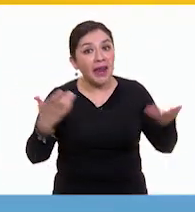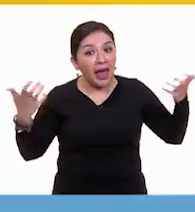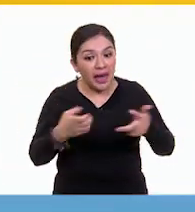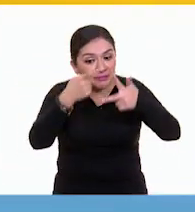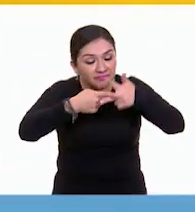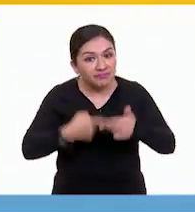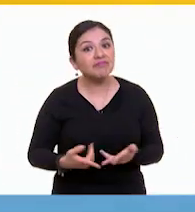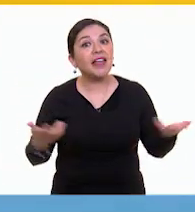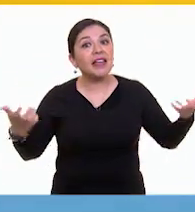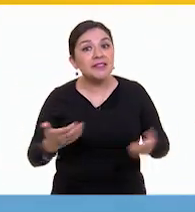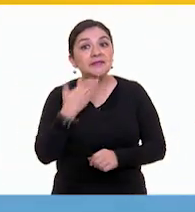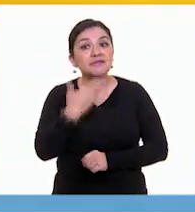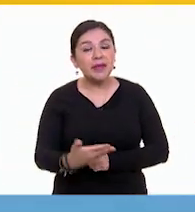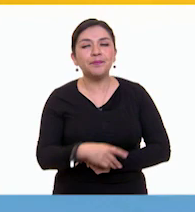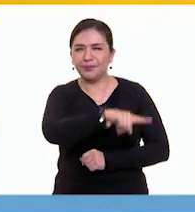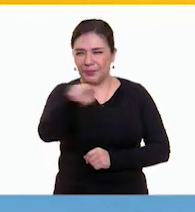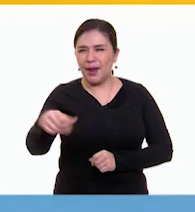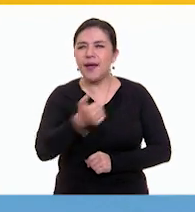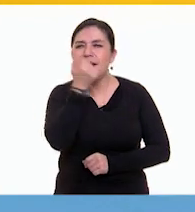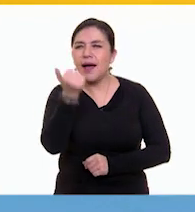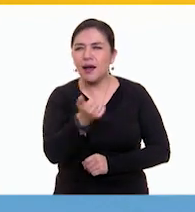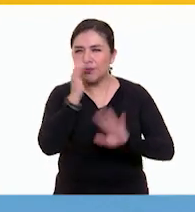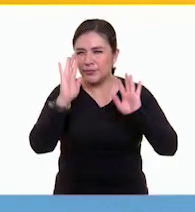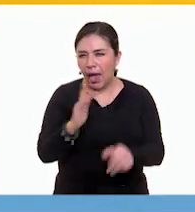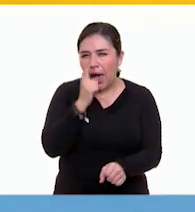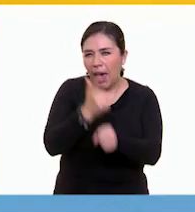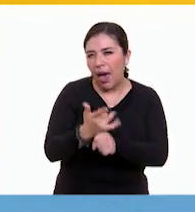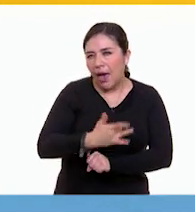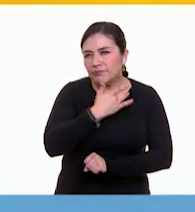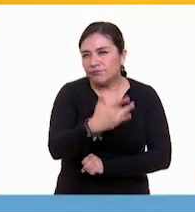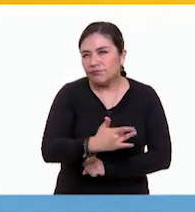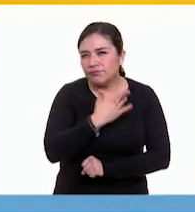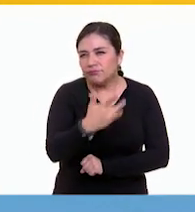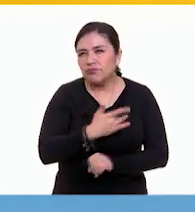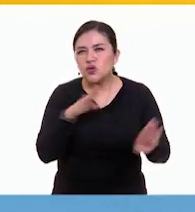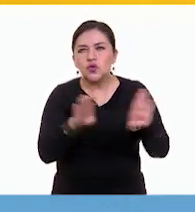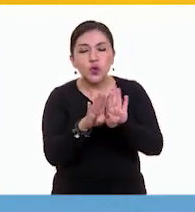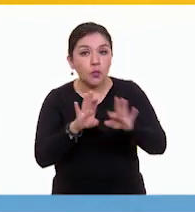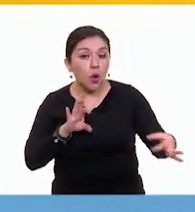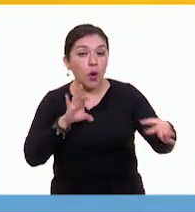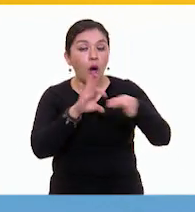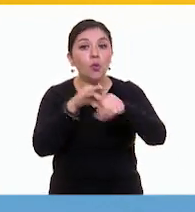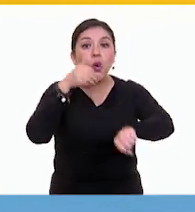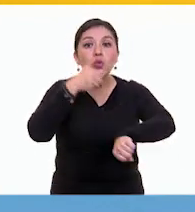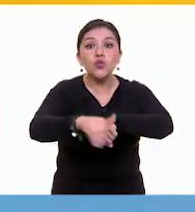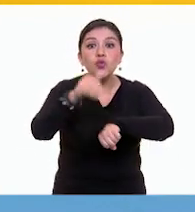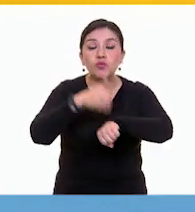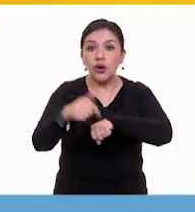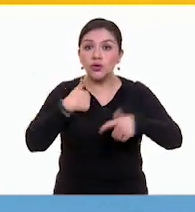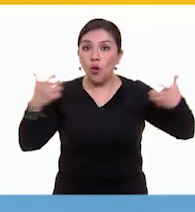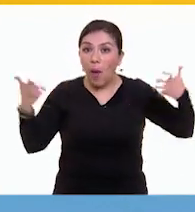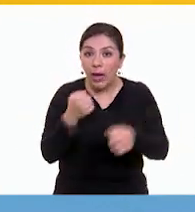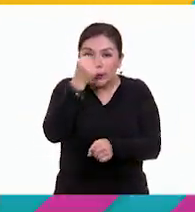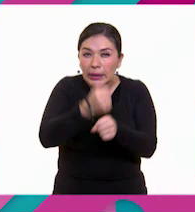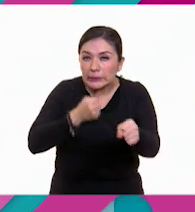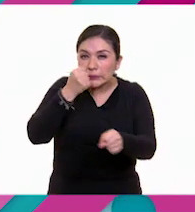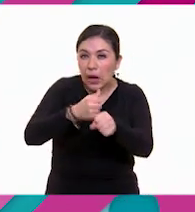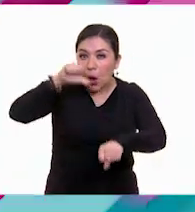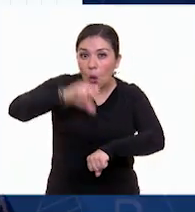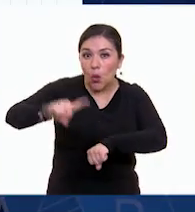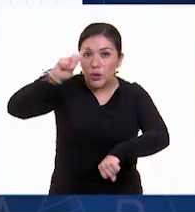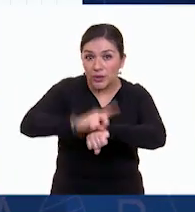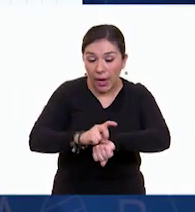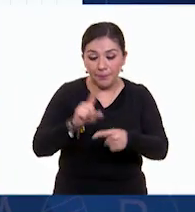realizar. Alumnos y alumnos, ¿ya se dieron cuenta de la relación de los números que hemos trabajado? El